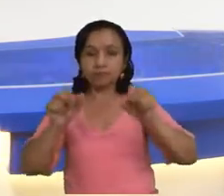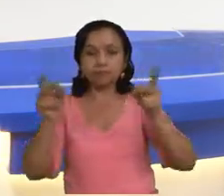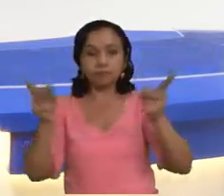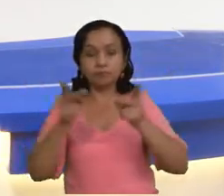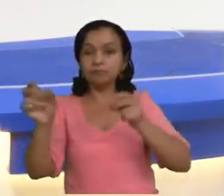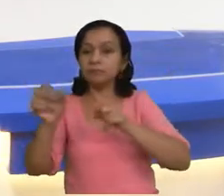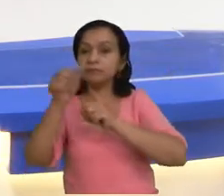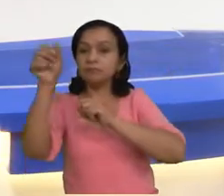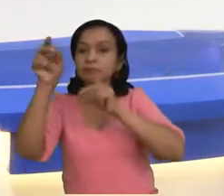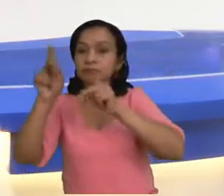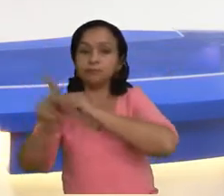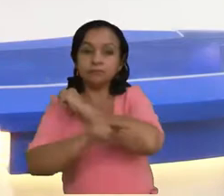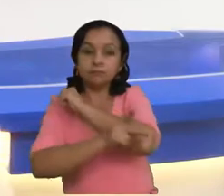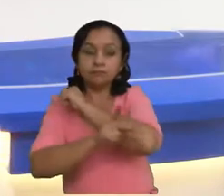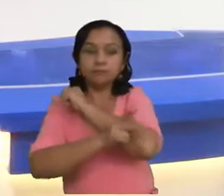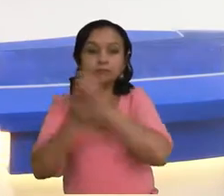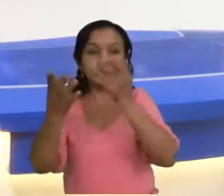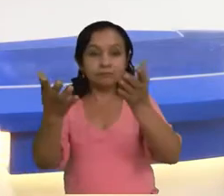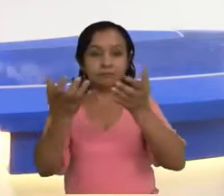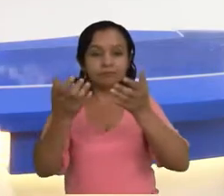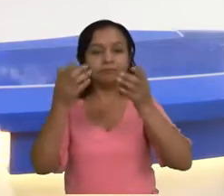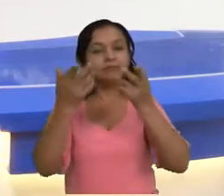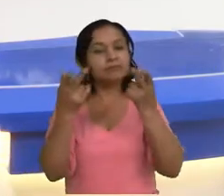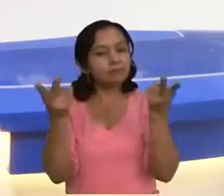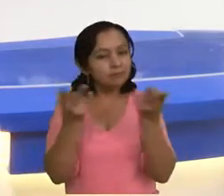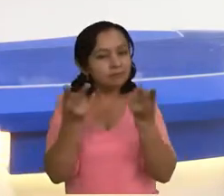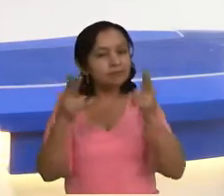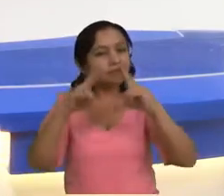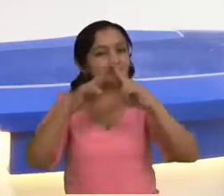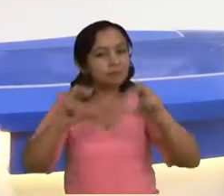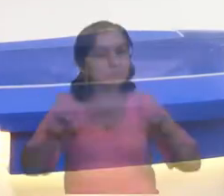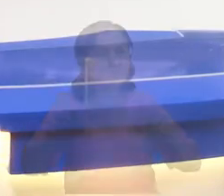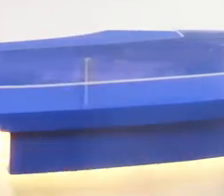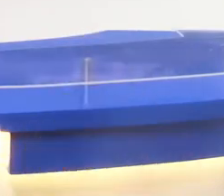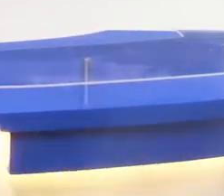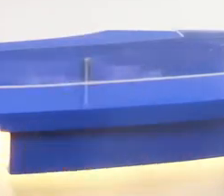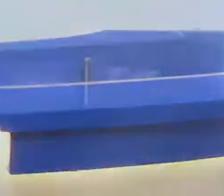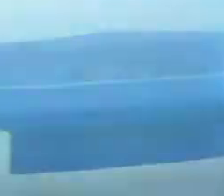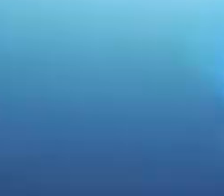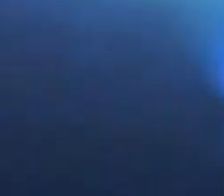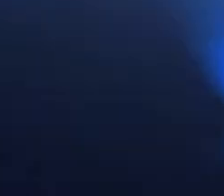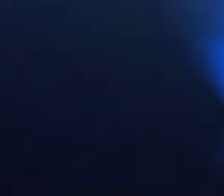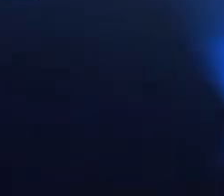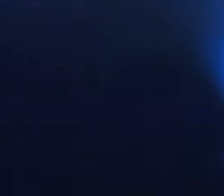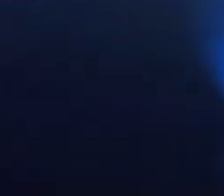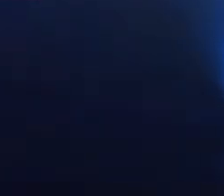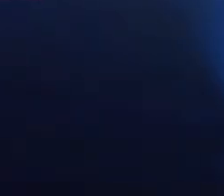todo aquel extranjero que deba legalizar su estadía en nuestro país.